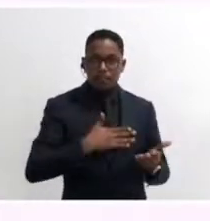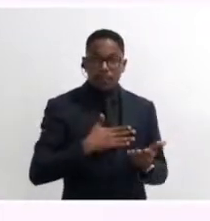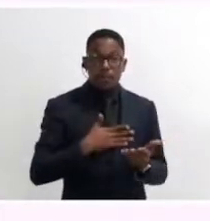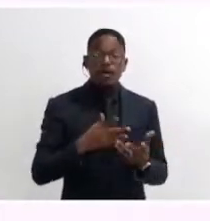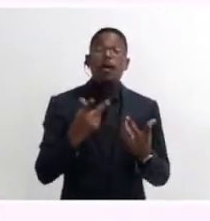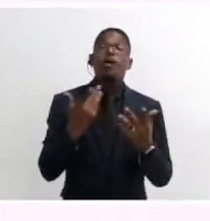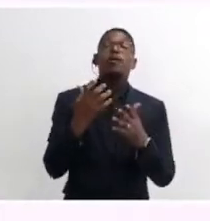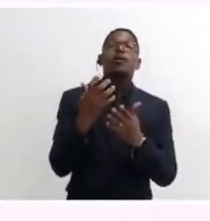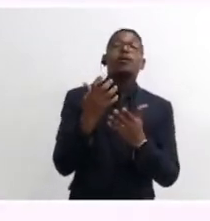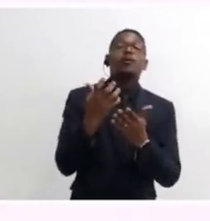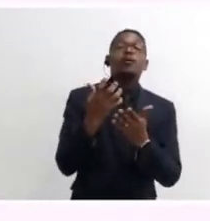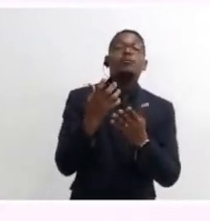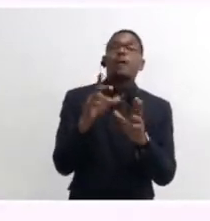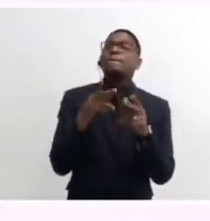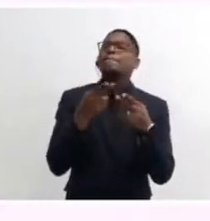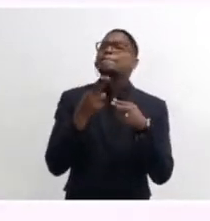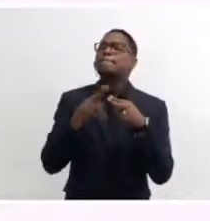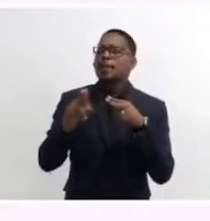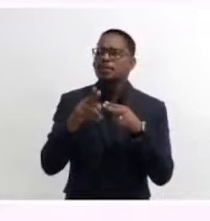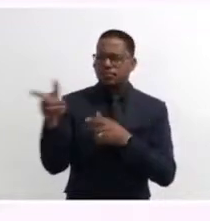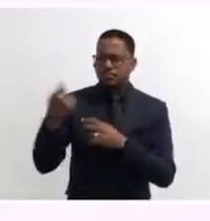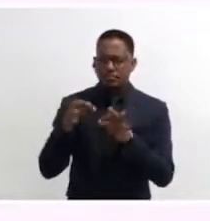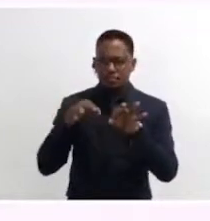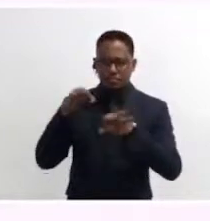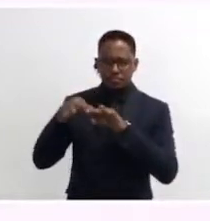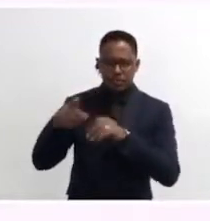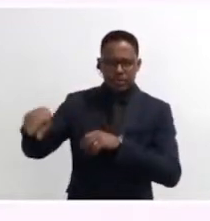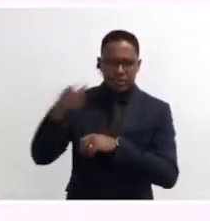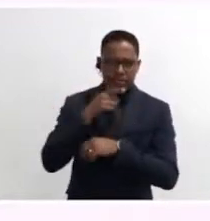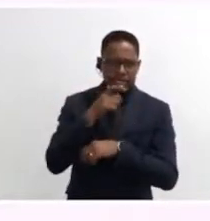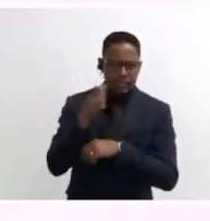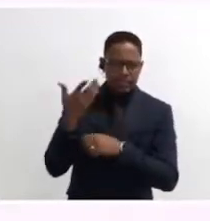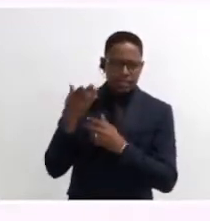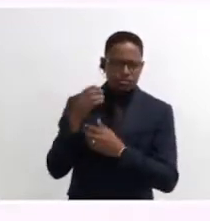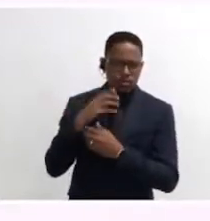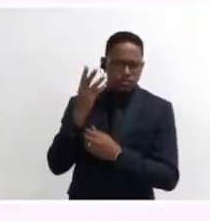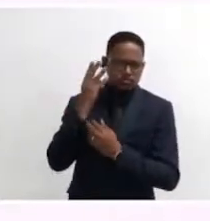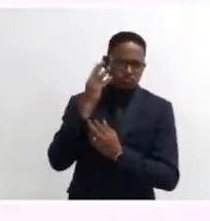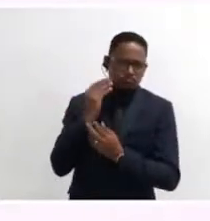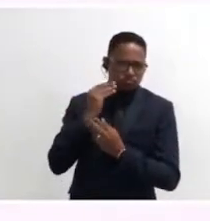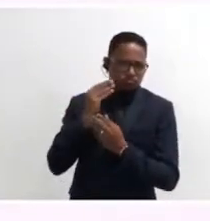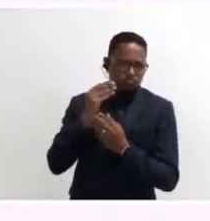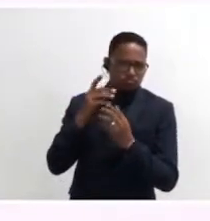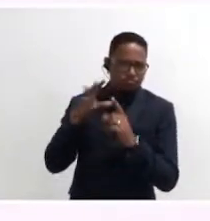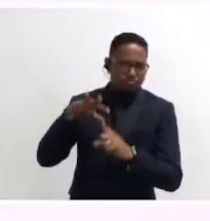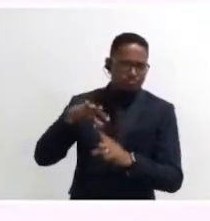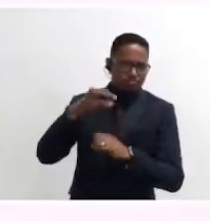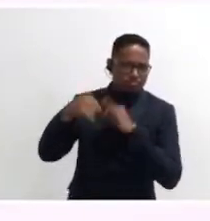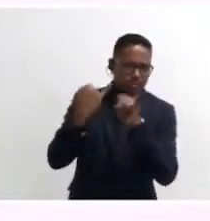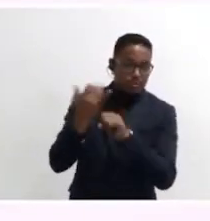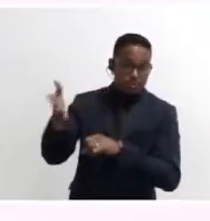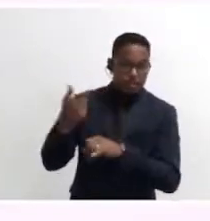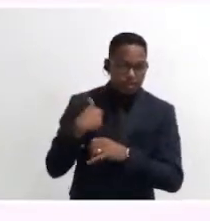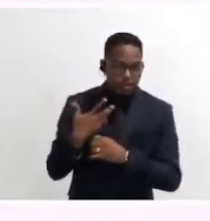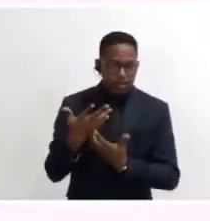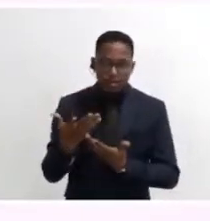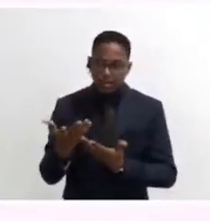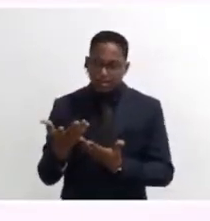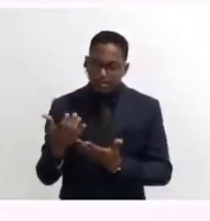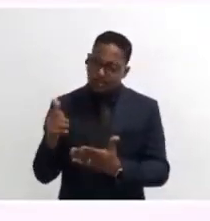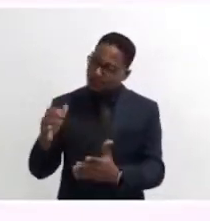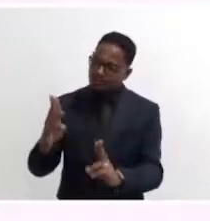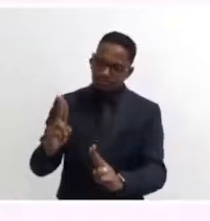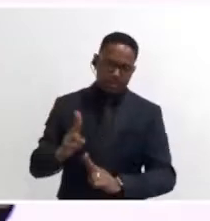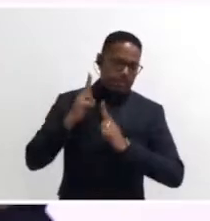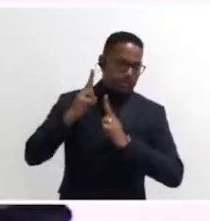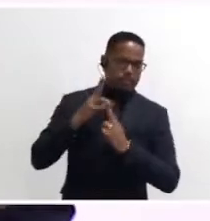hablarles acerca de nuestro experto internacional que definitivamente nos premia compartiendo su conocimiento